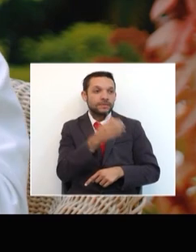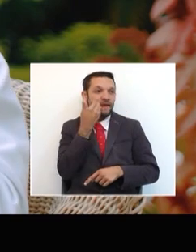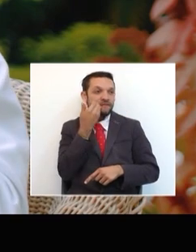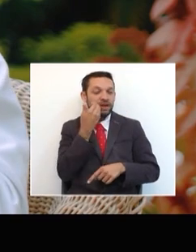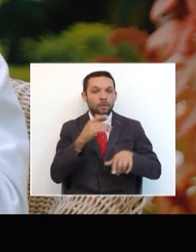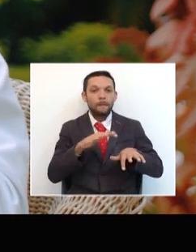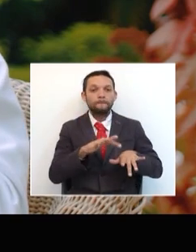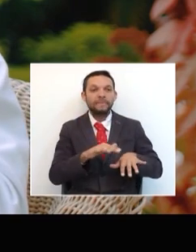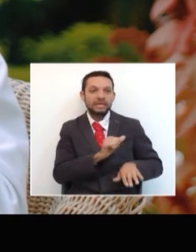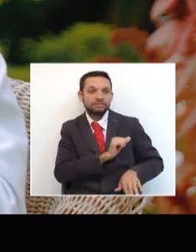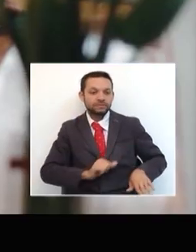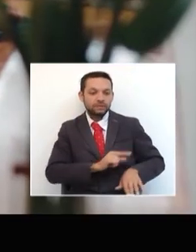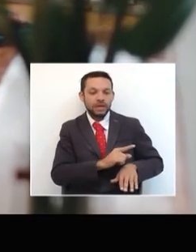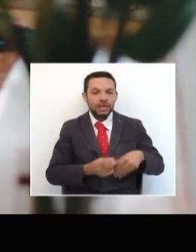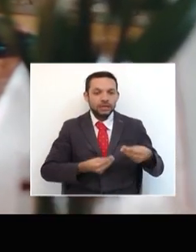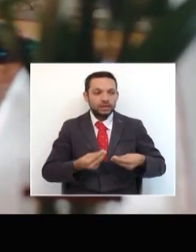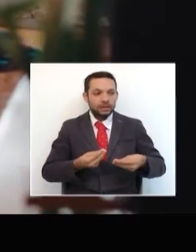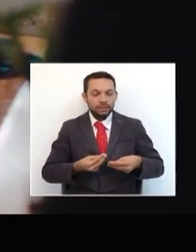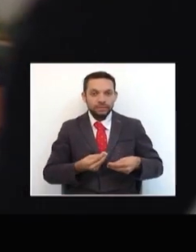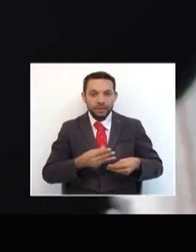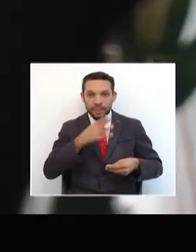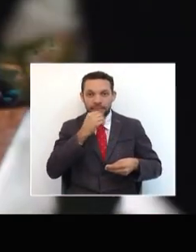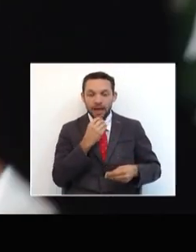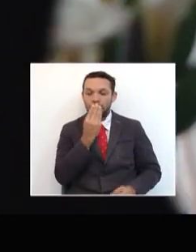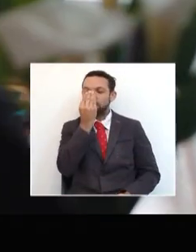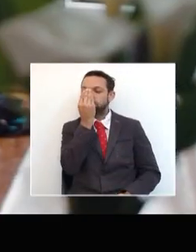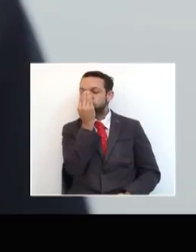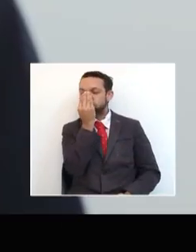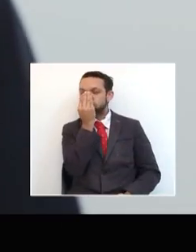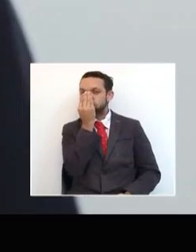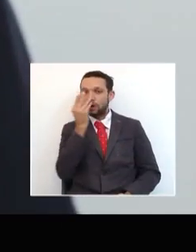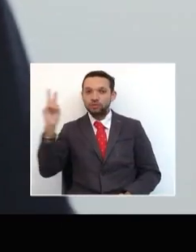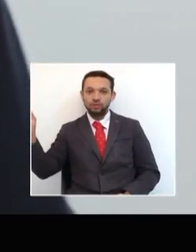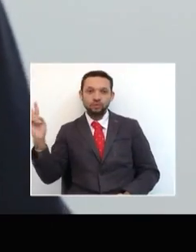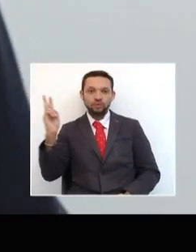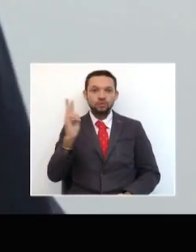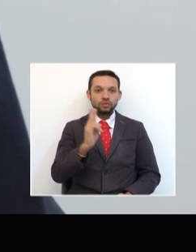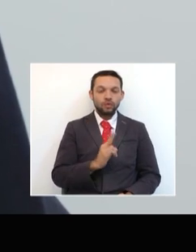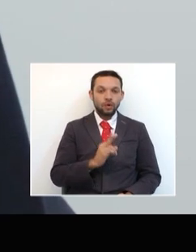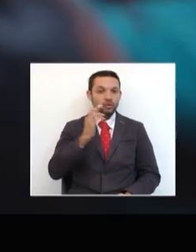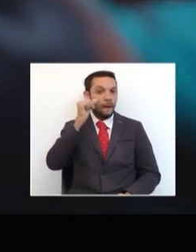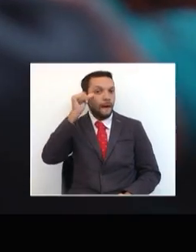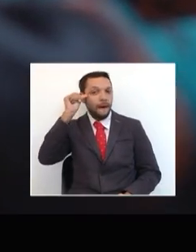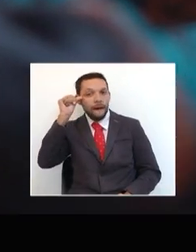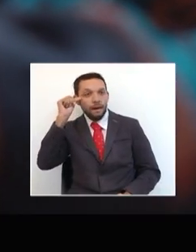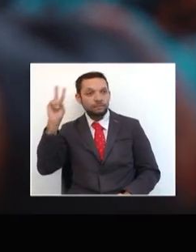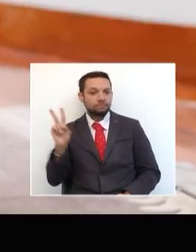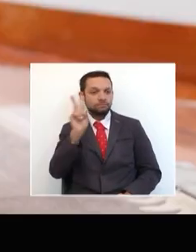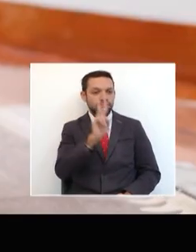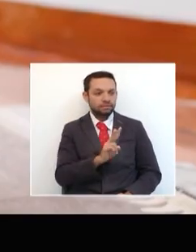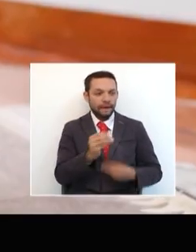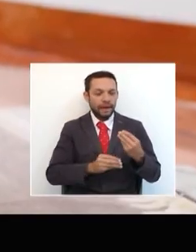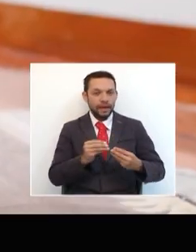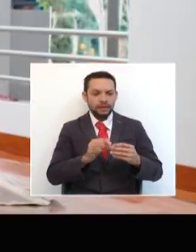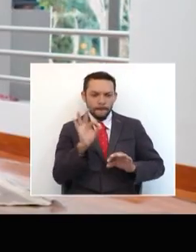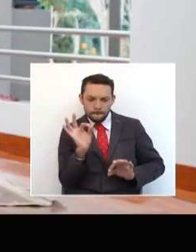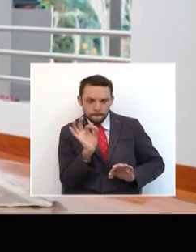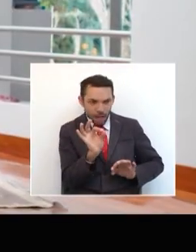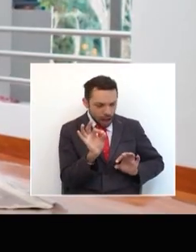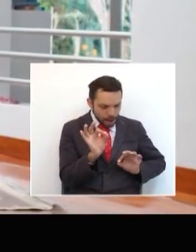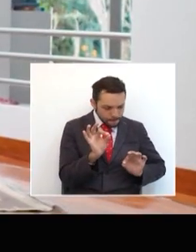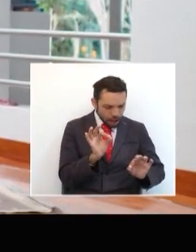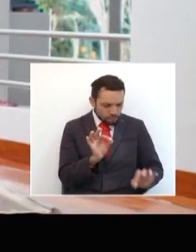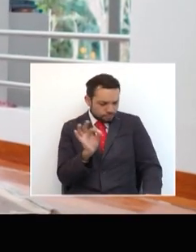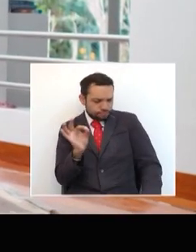no había máquina de anestesia. Entran unos dos orientales y hacen unos bloqueos con agujas. Y es